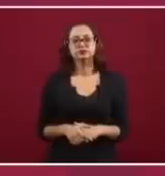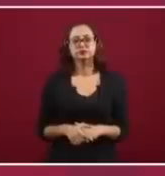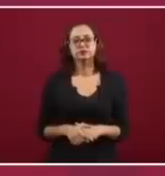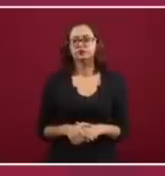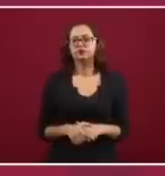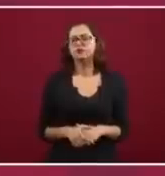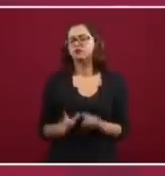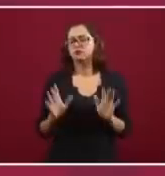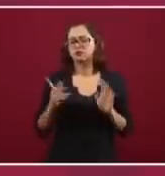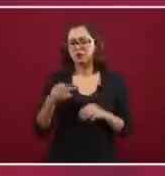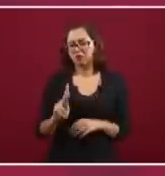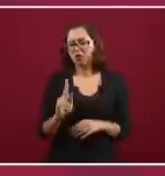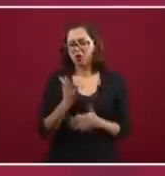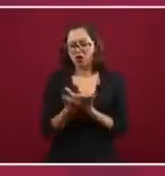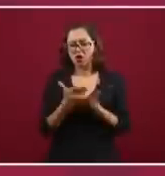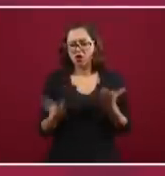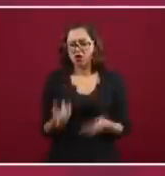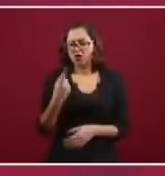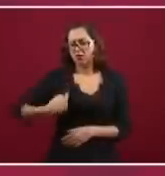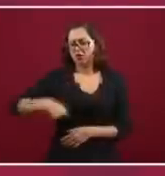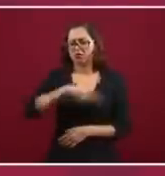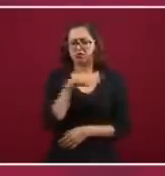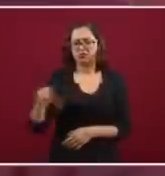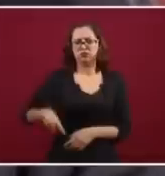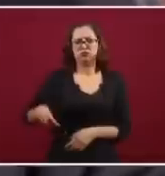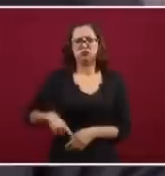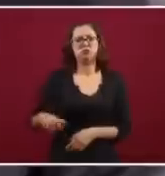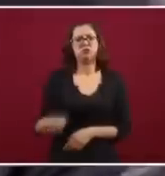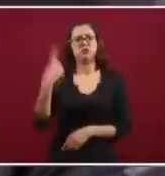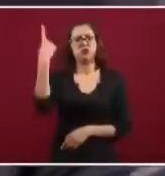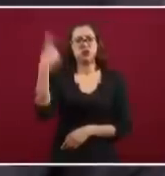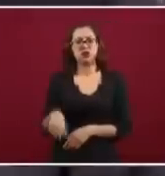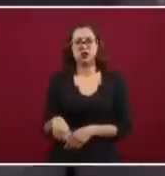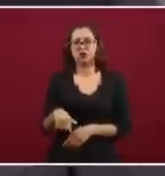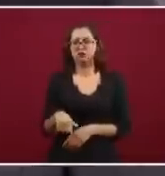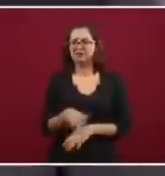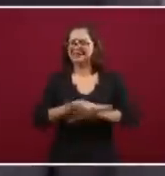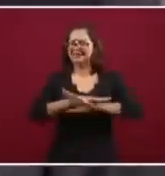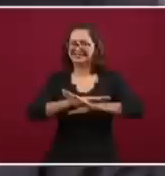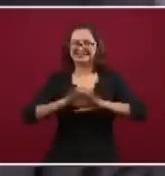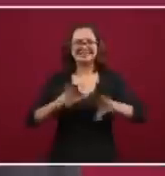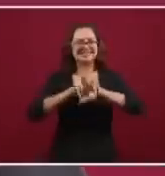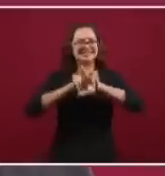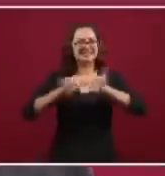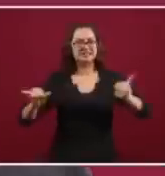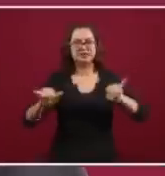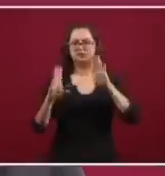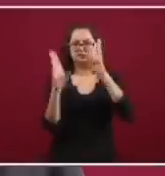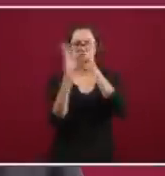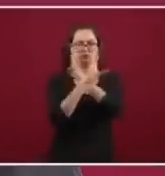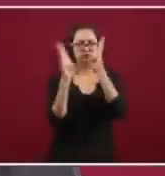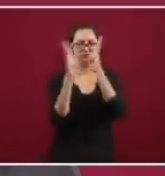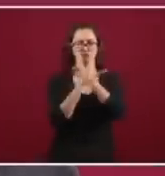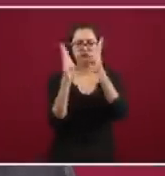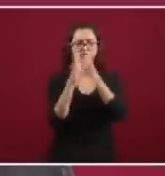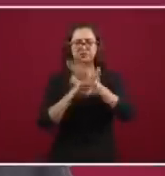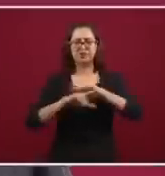hemos dado instrucciones de que no haya espionaje,